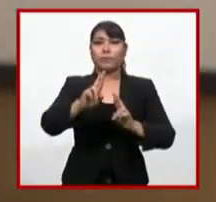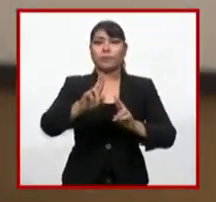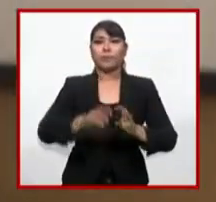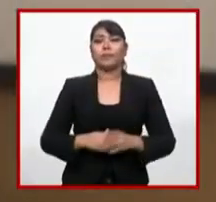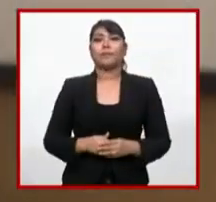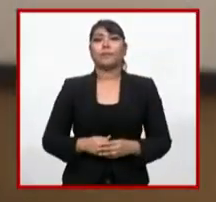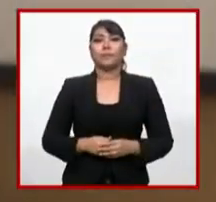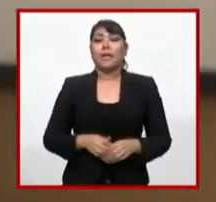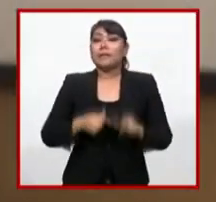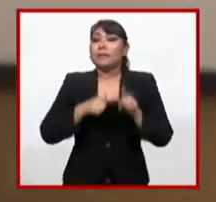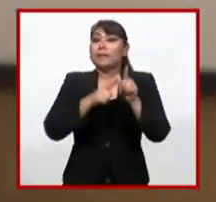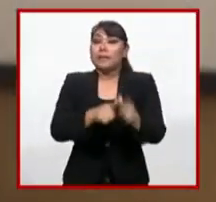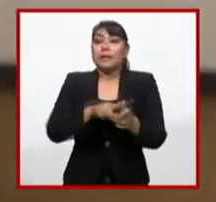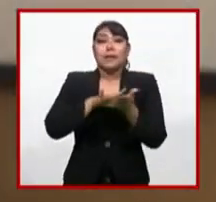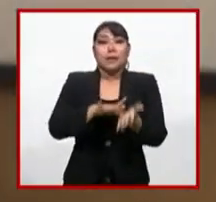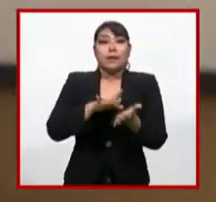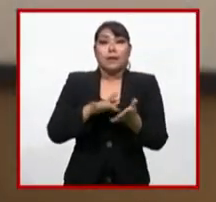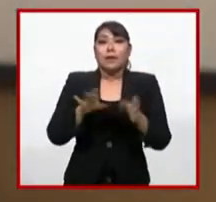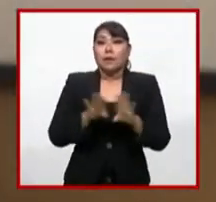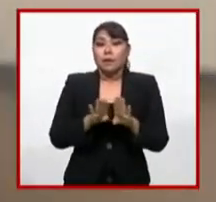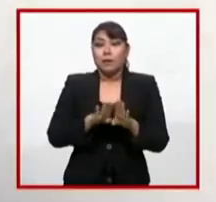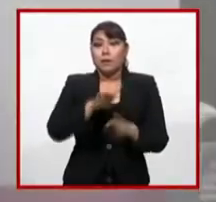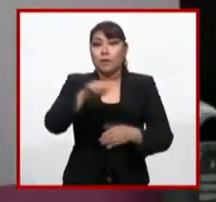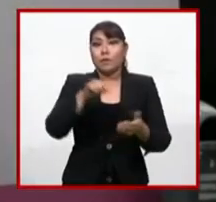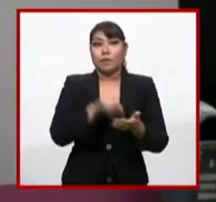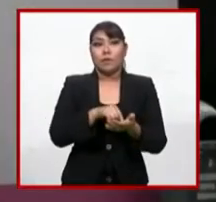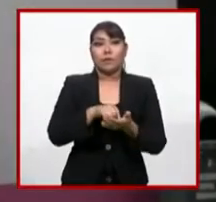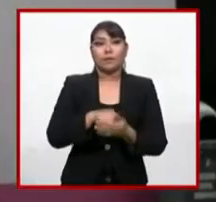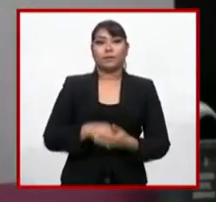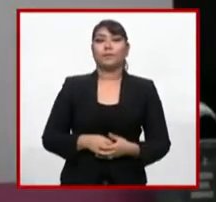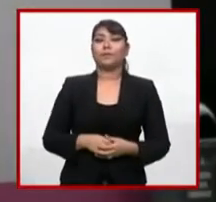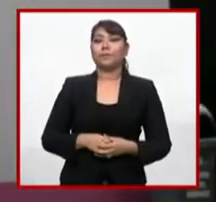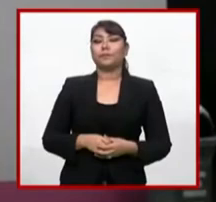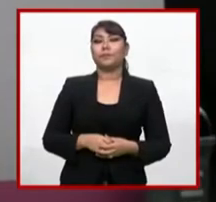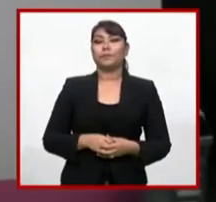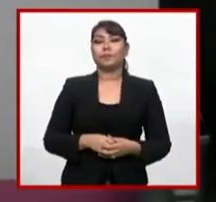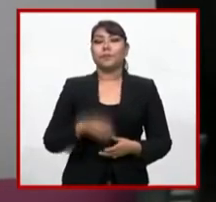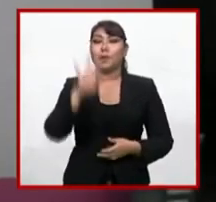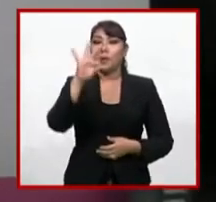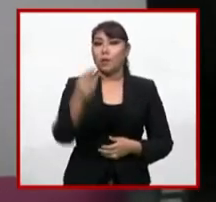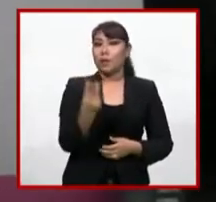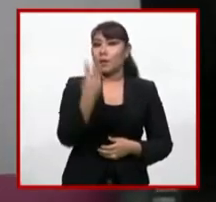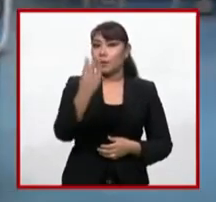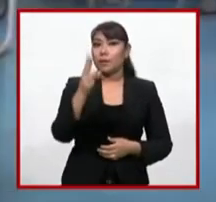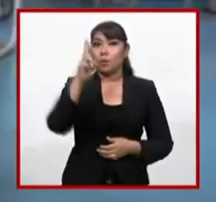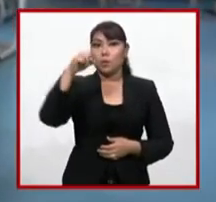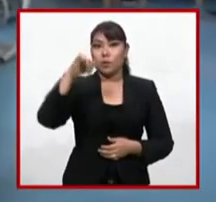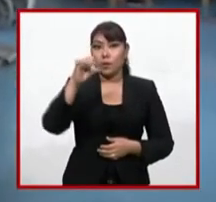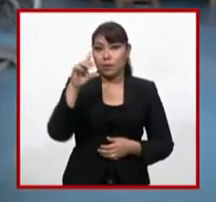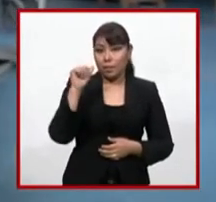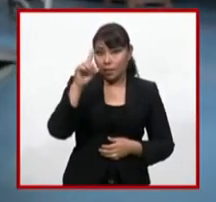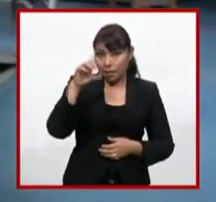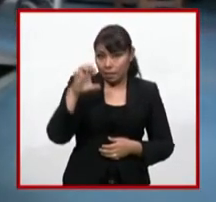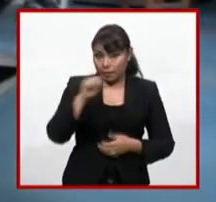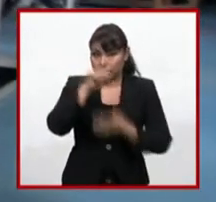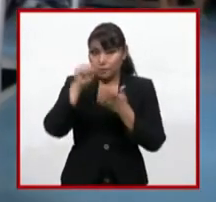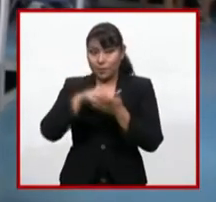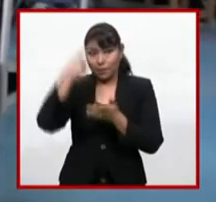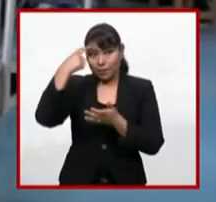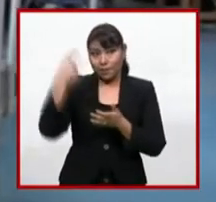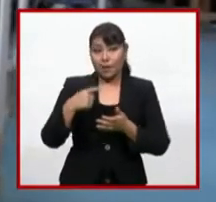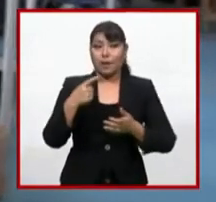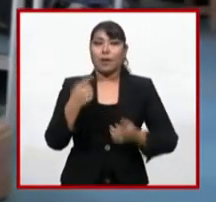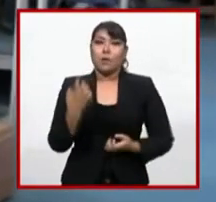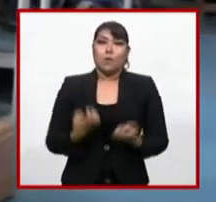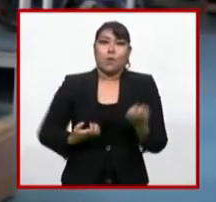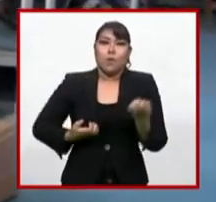Y seguimos apoyando a las unidades básicas de rehabilitación. Este año atendimos las 43 unidades básicas de rehabilitación de todo el estado.